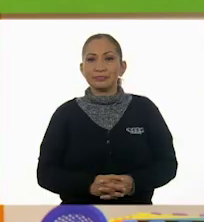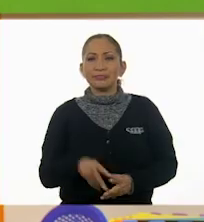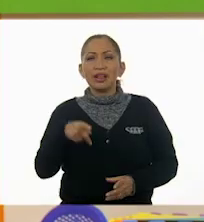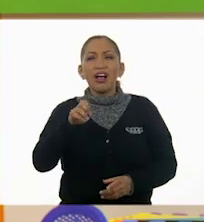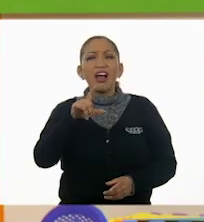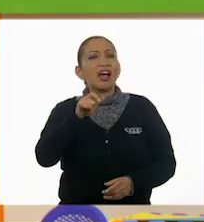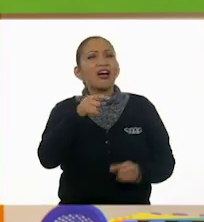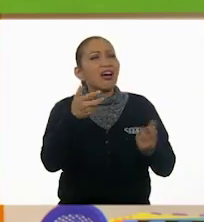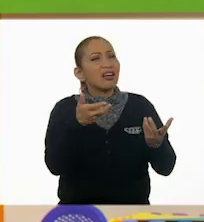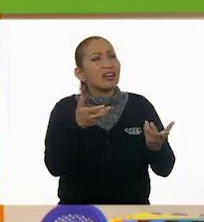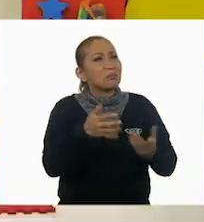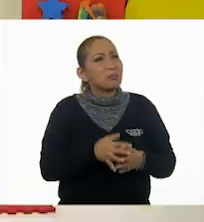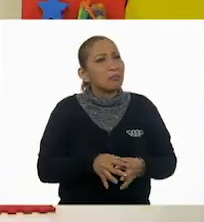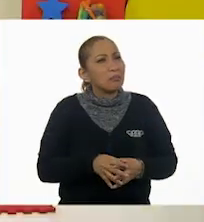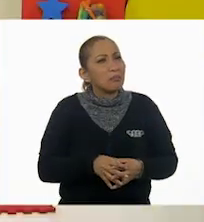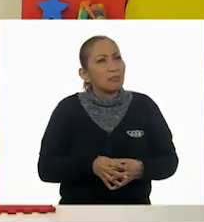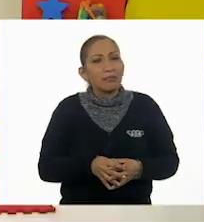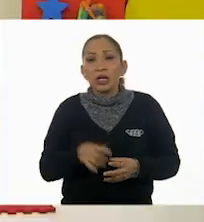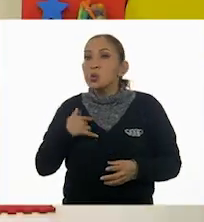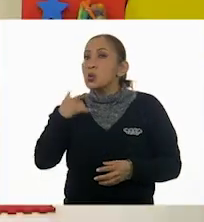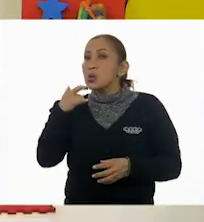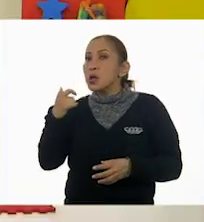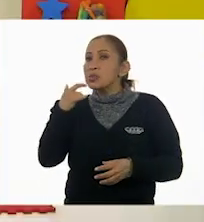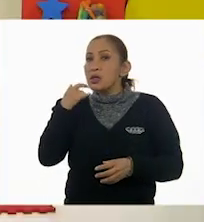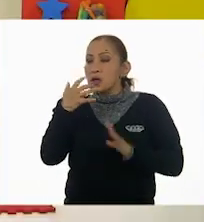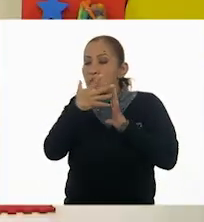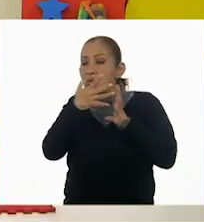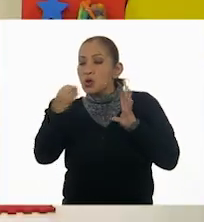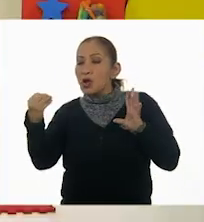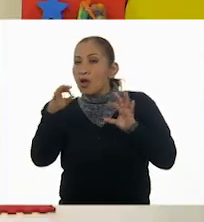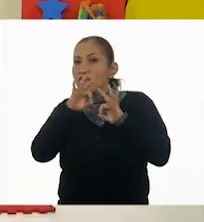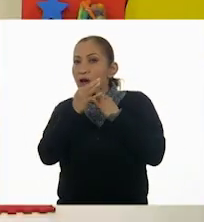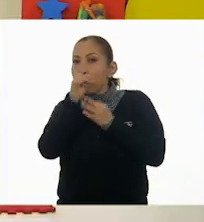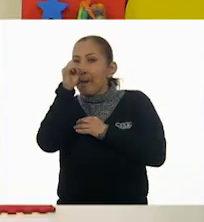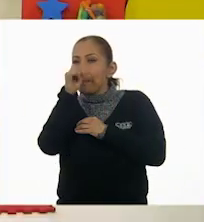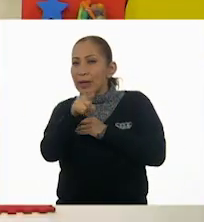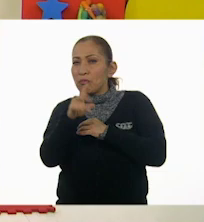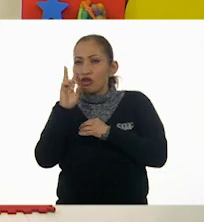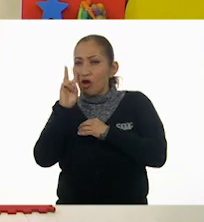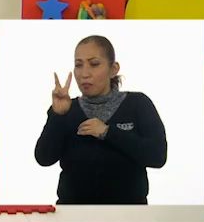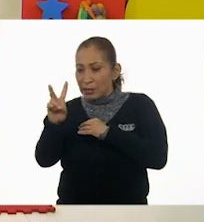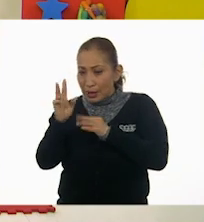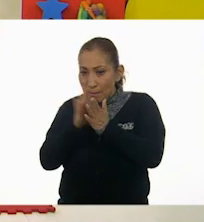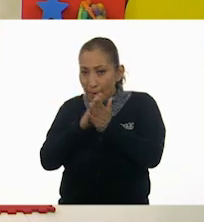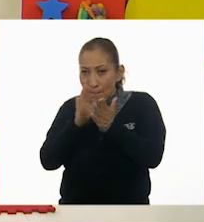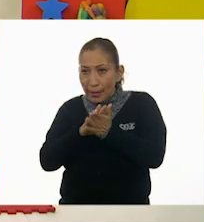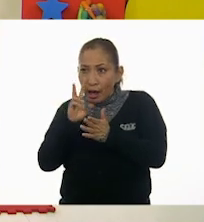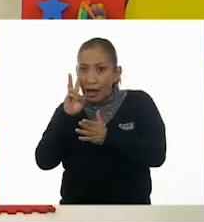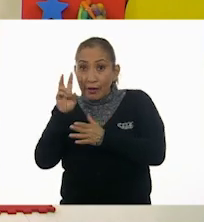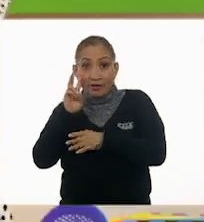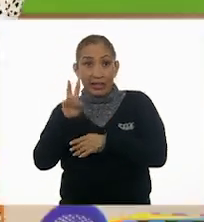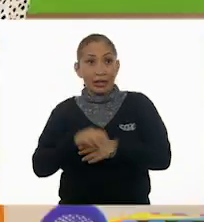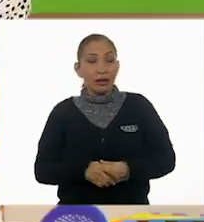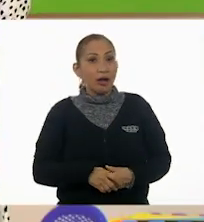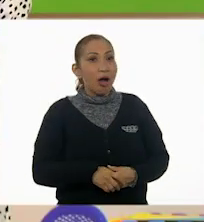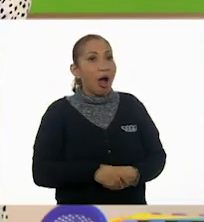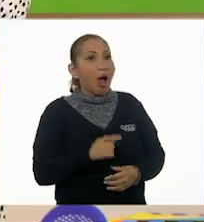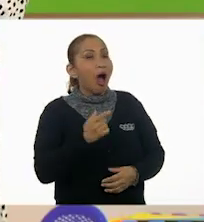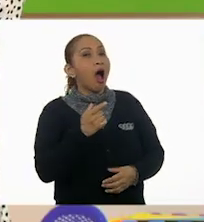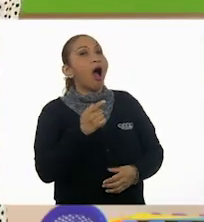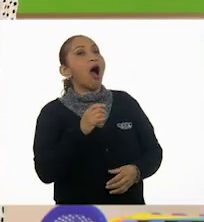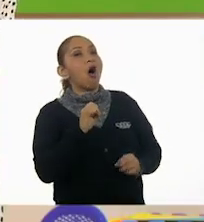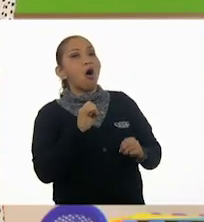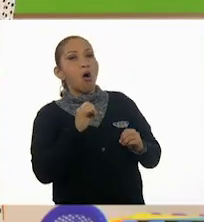Carla, ¿qué estás haciendo? Intentando reproducir el modelo que viene en esa hoja, mira.